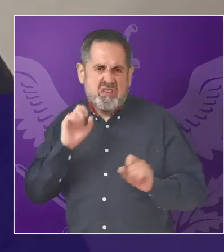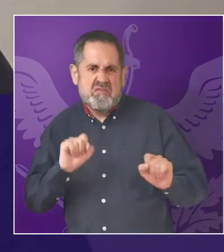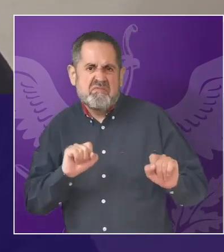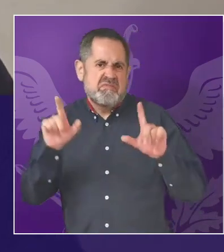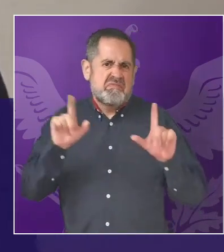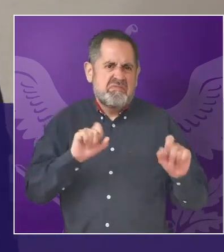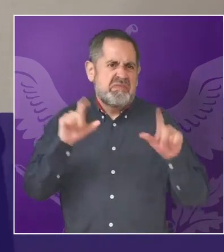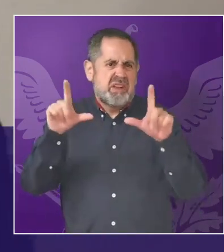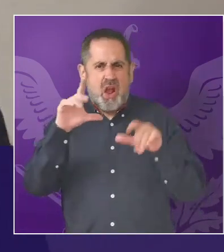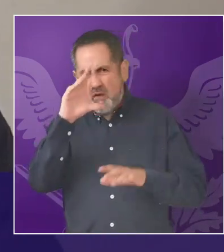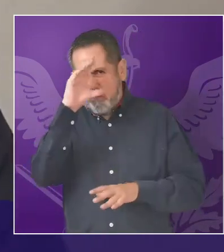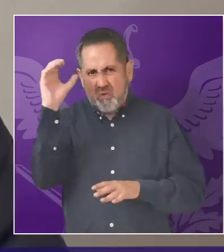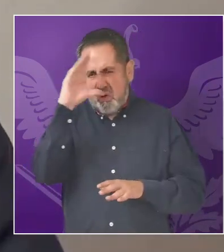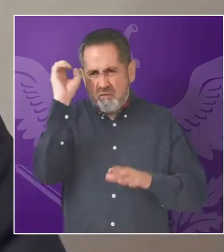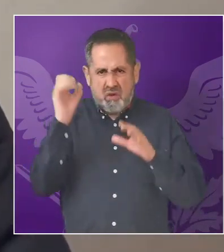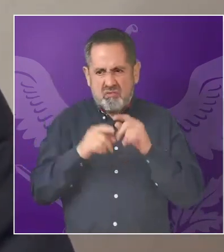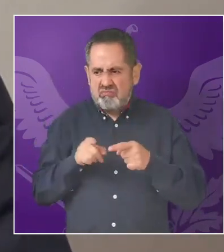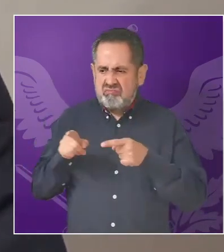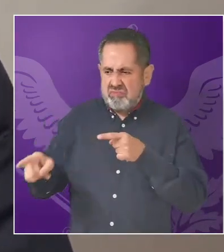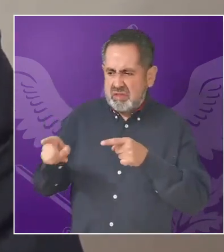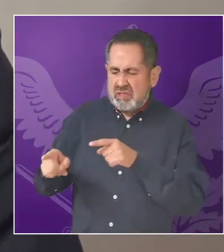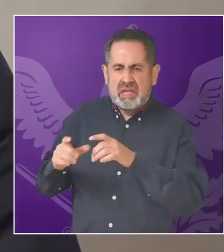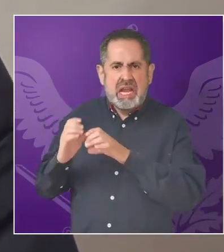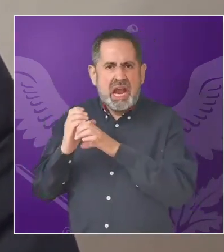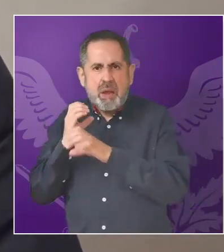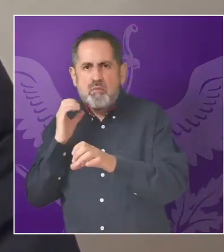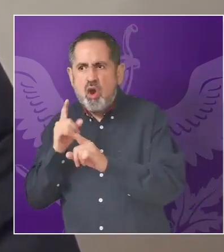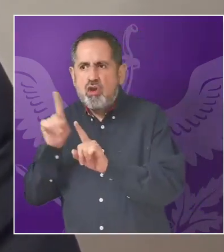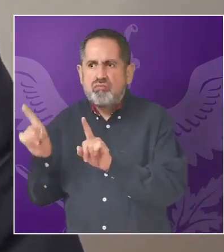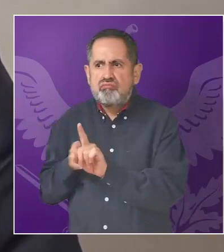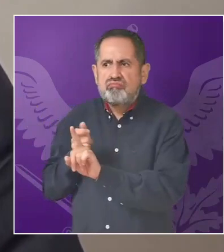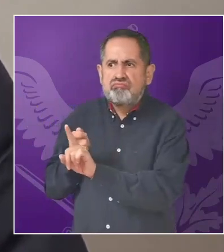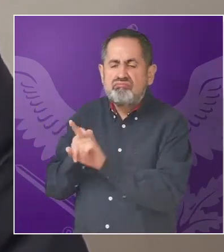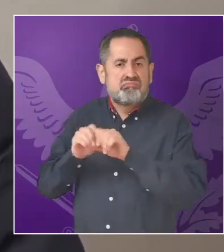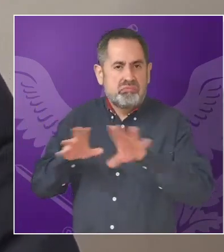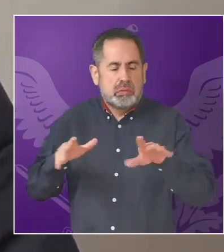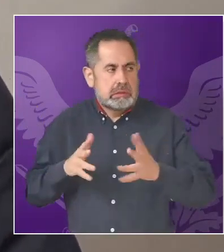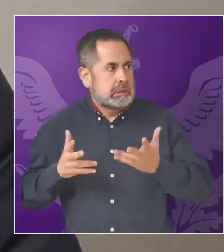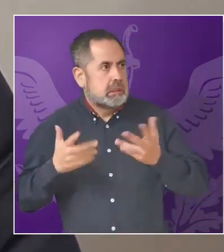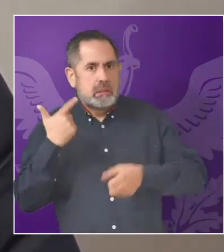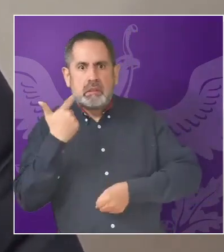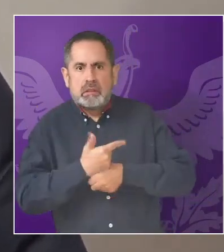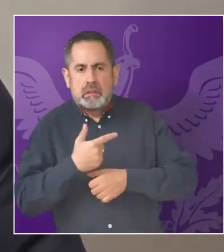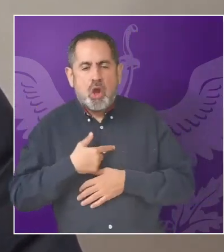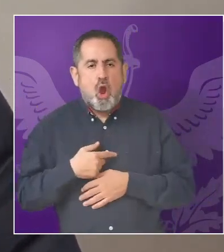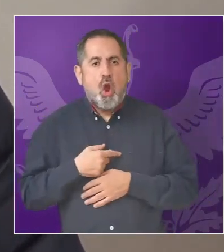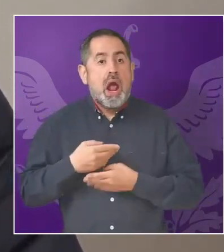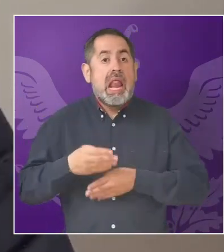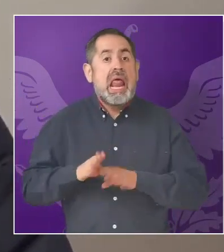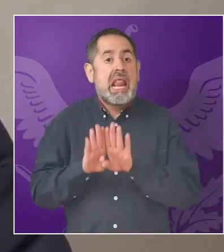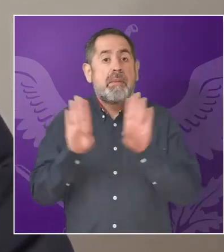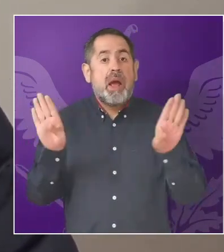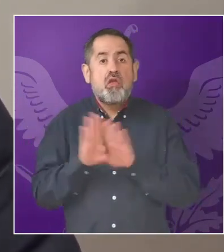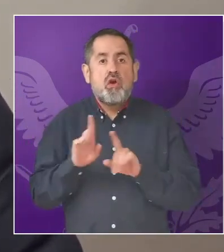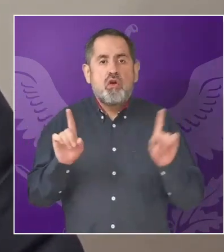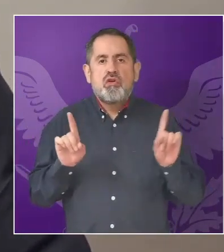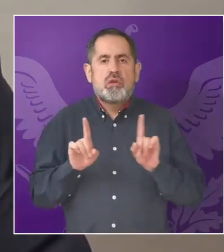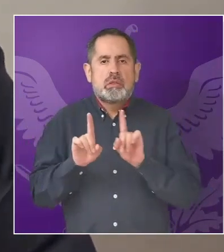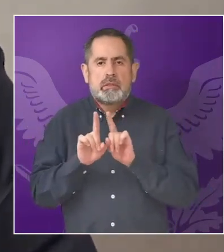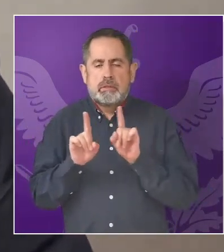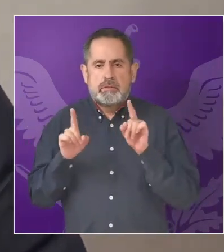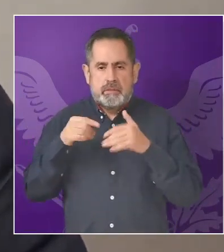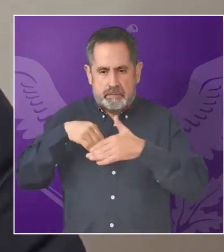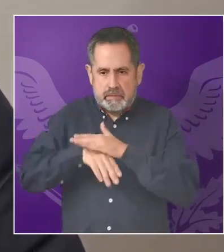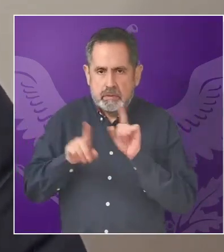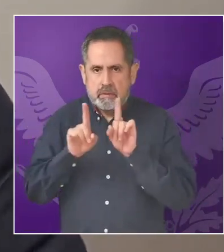sube a un grupo de Facebook fotografías de ti en el transporte público, o te sigue